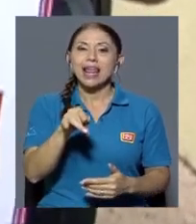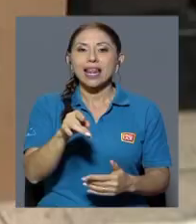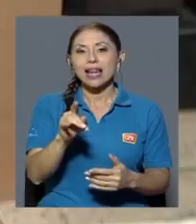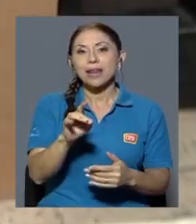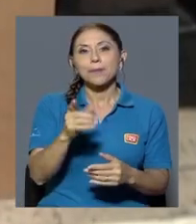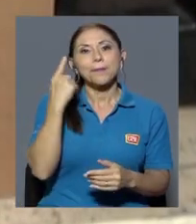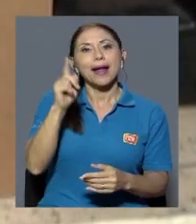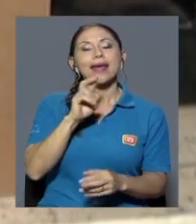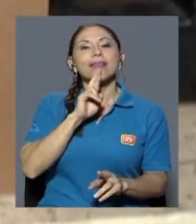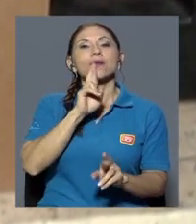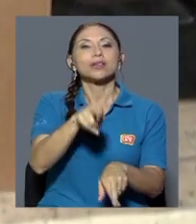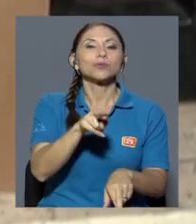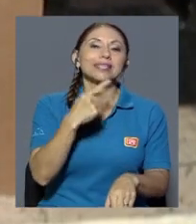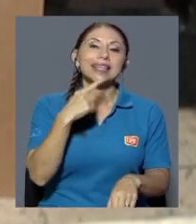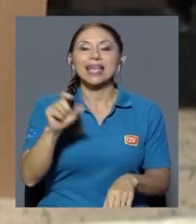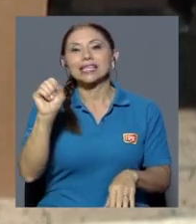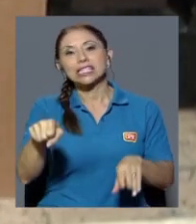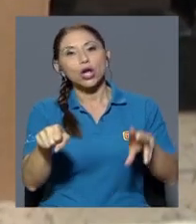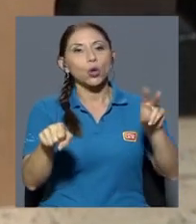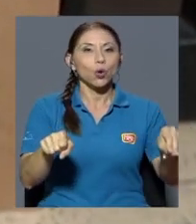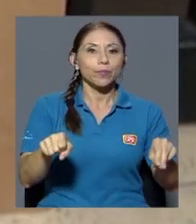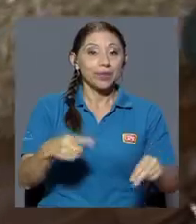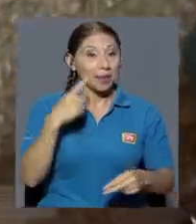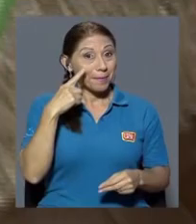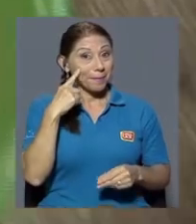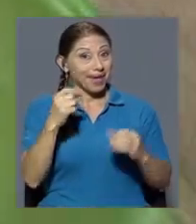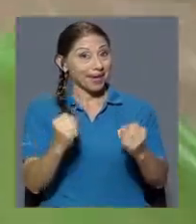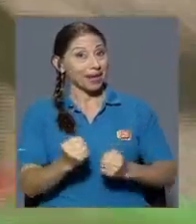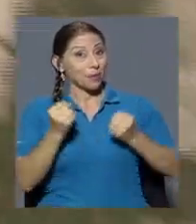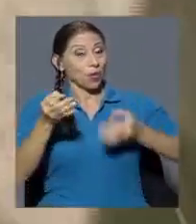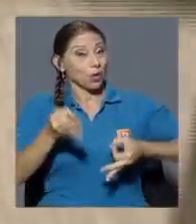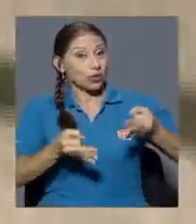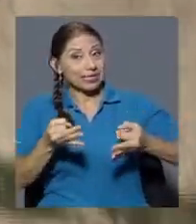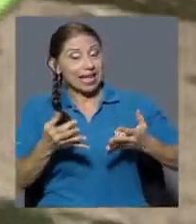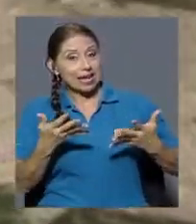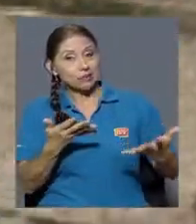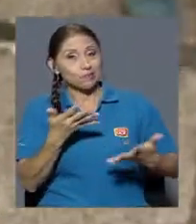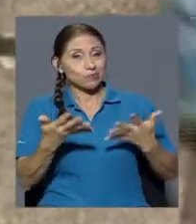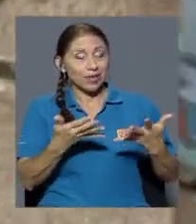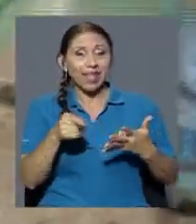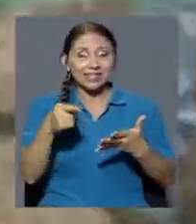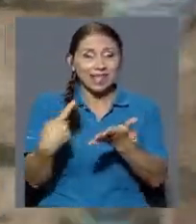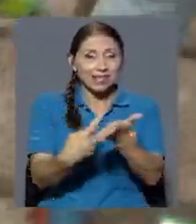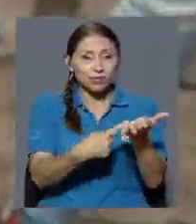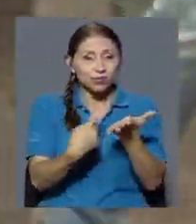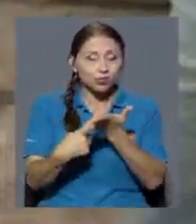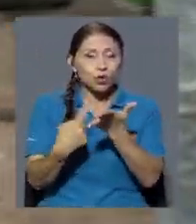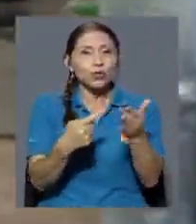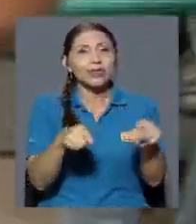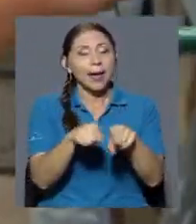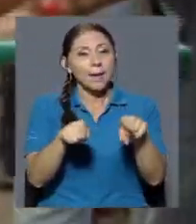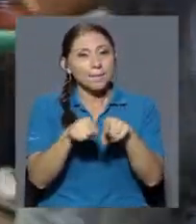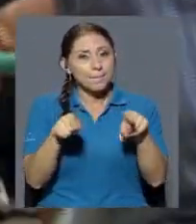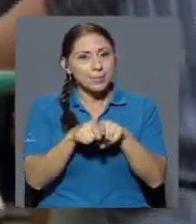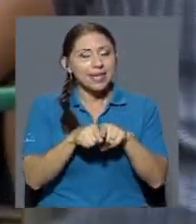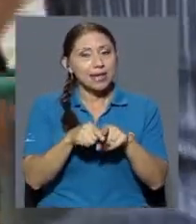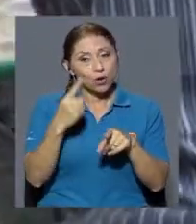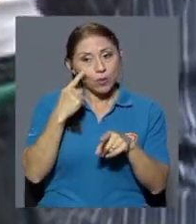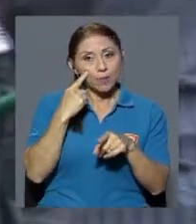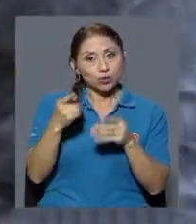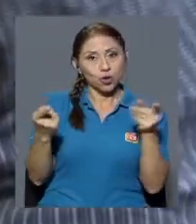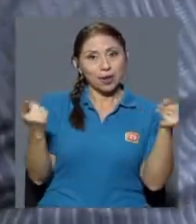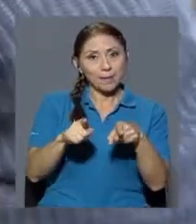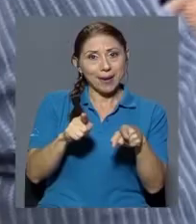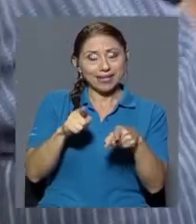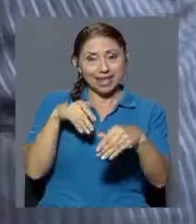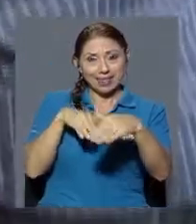diga sí o no vea que está de capa caída del poder judicial y esa discusión también es parece que la tenemos a la luz de lo que pasa en la corte